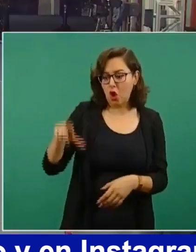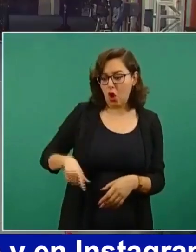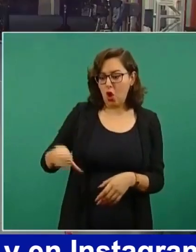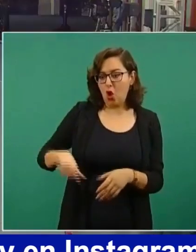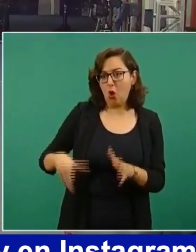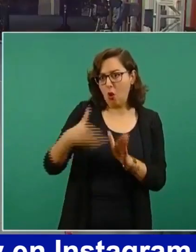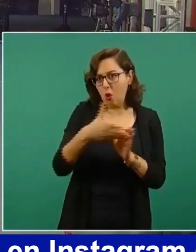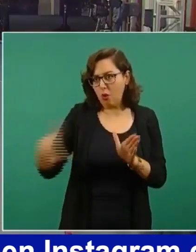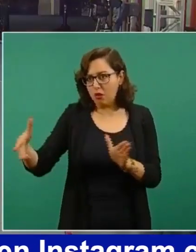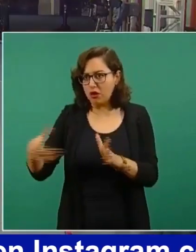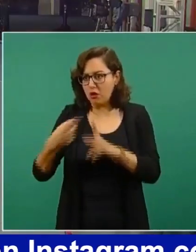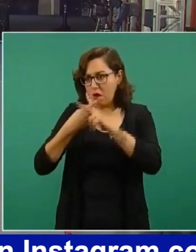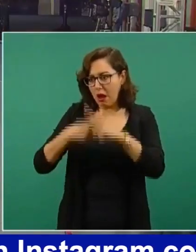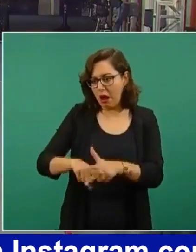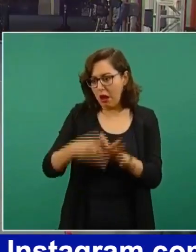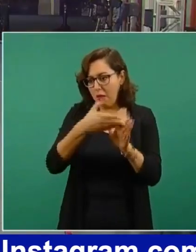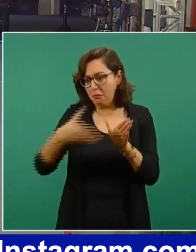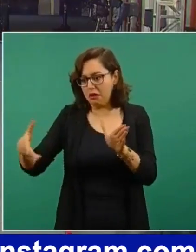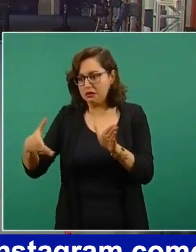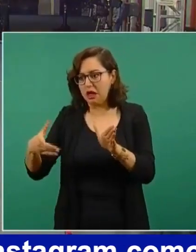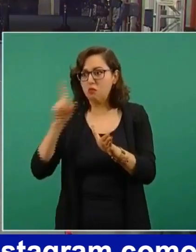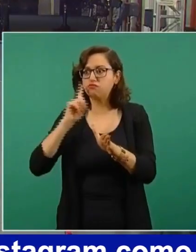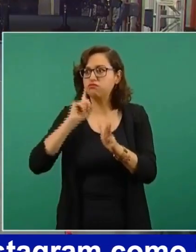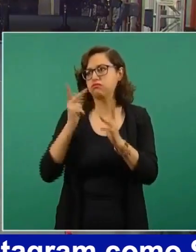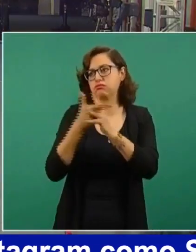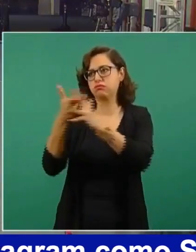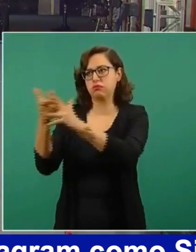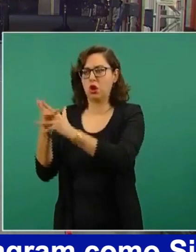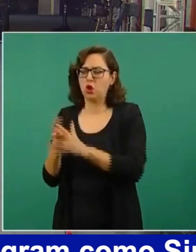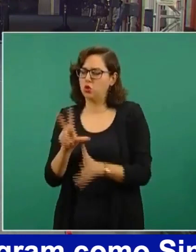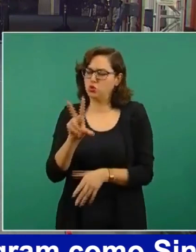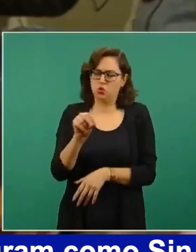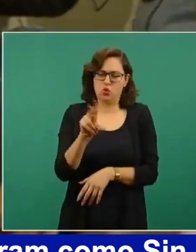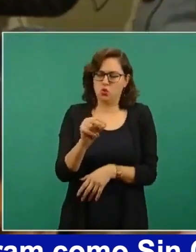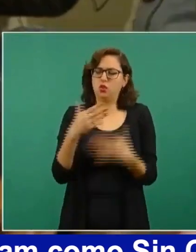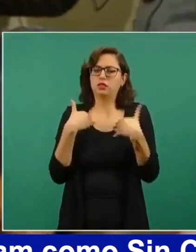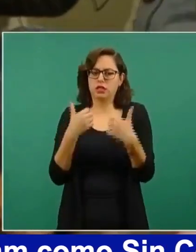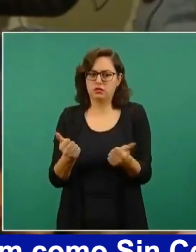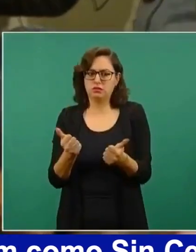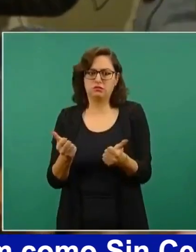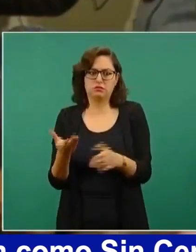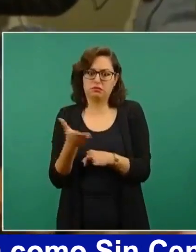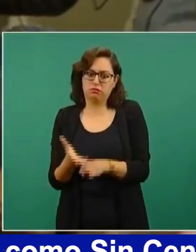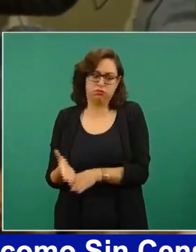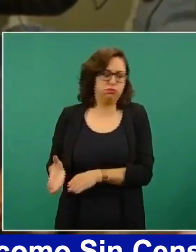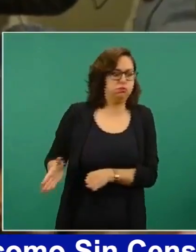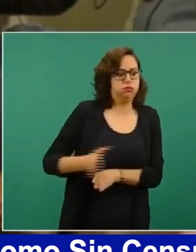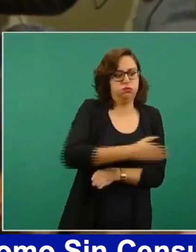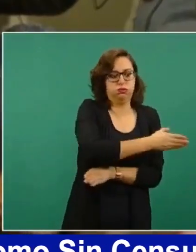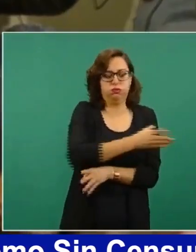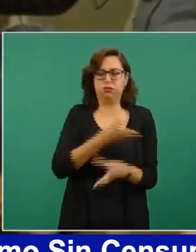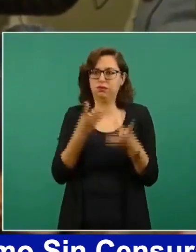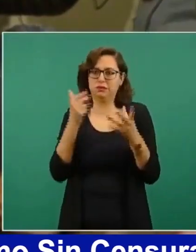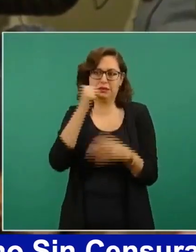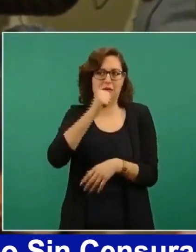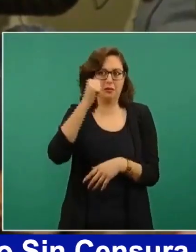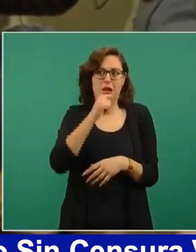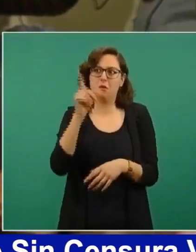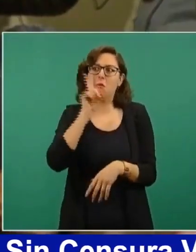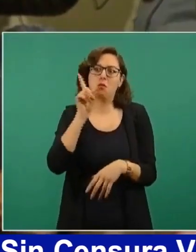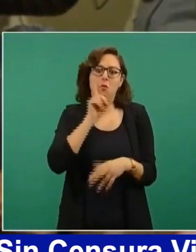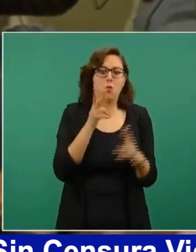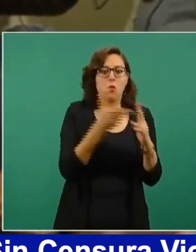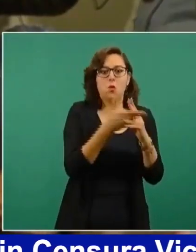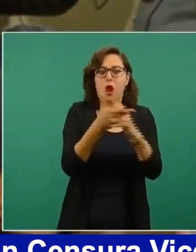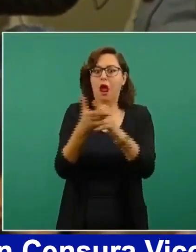feminicidios, como bien usted lo menciona, han existido desde muchísimo tiempo atrás. El punto es más bien, lo